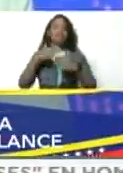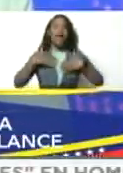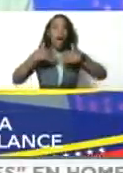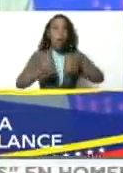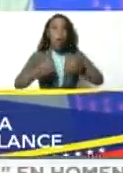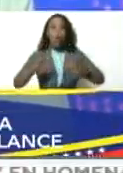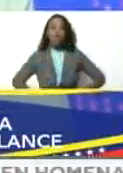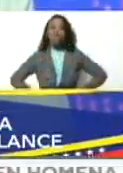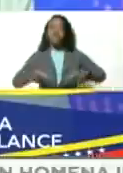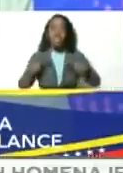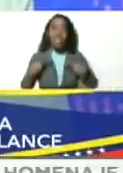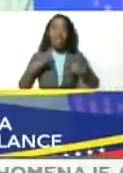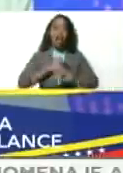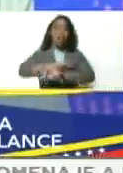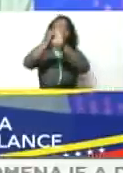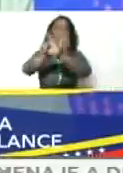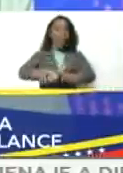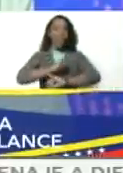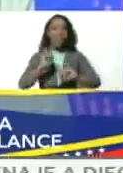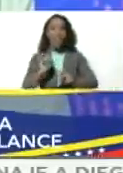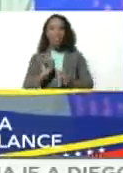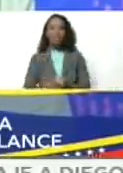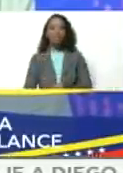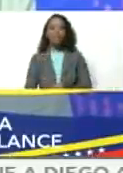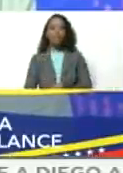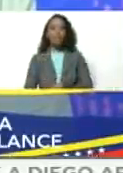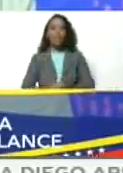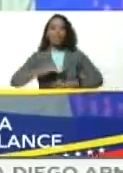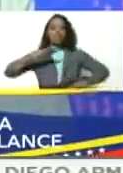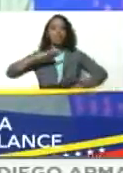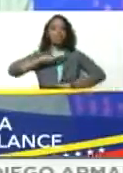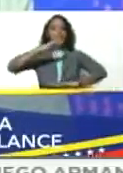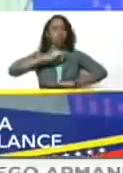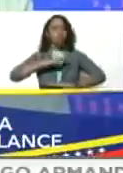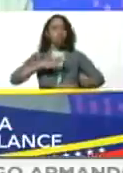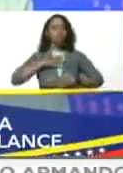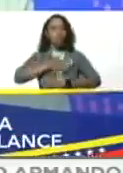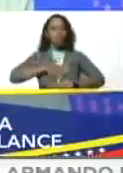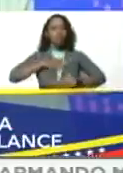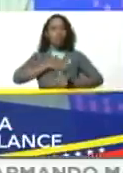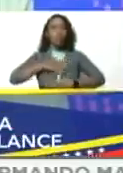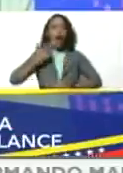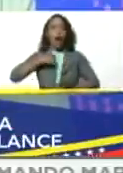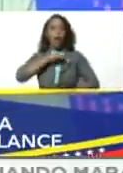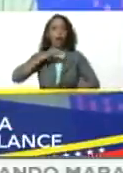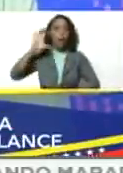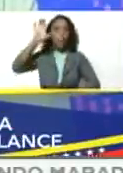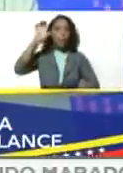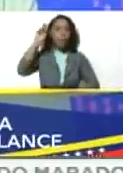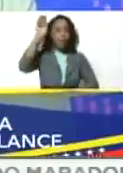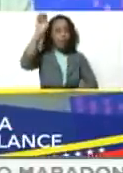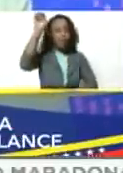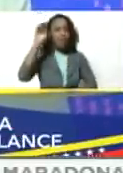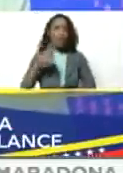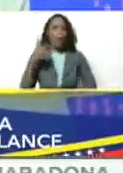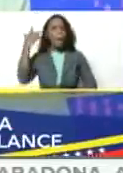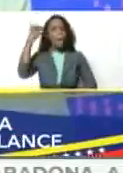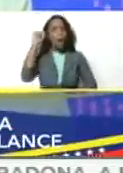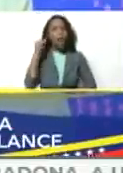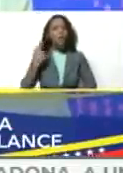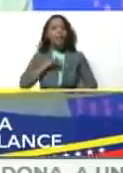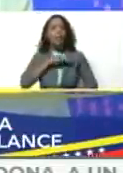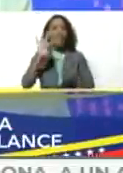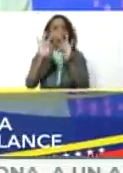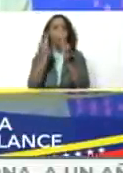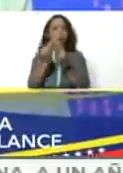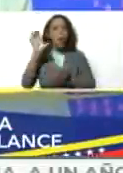vida, felicidad, bienestar para nuestra patria. Para nuestra familia, para